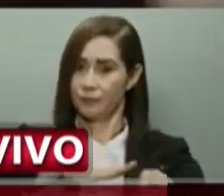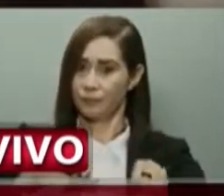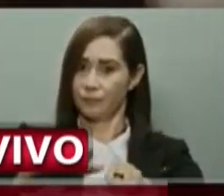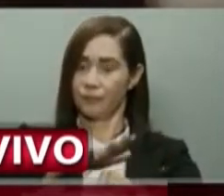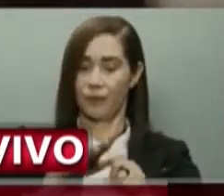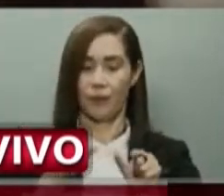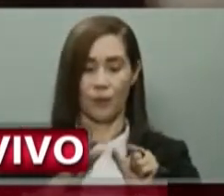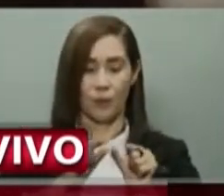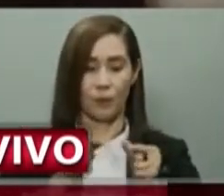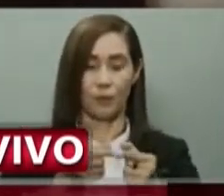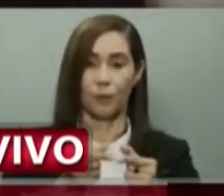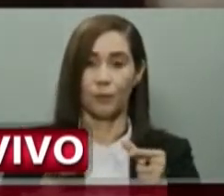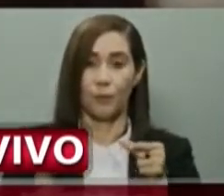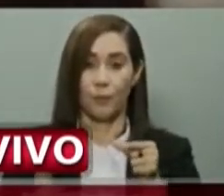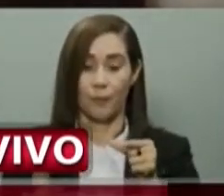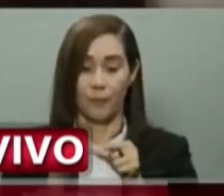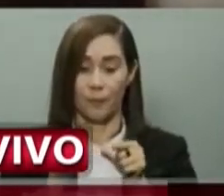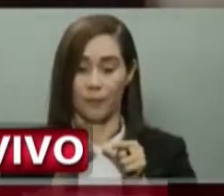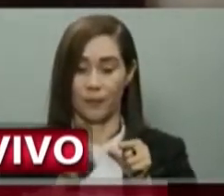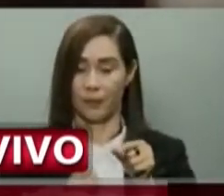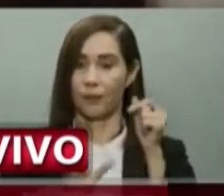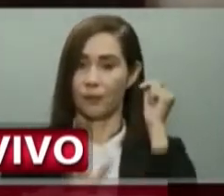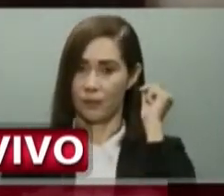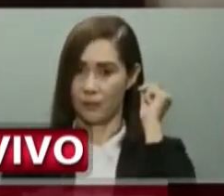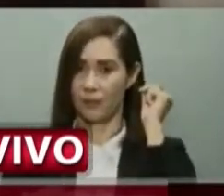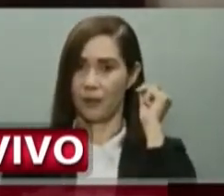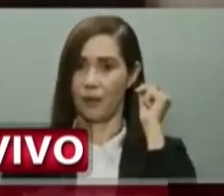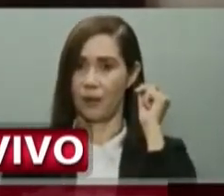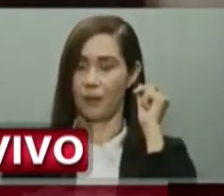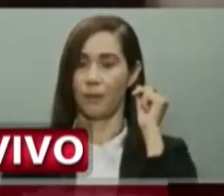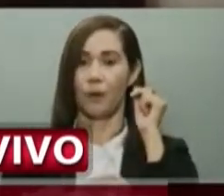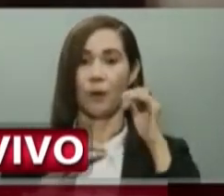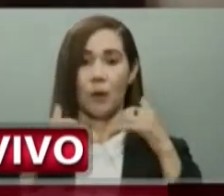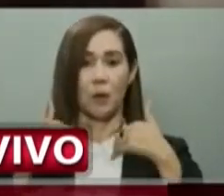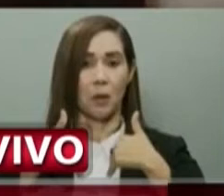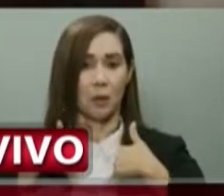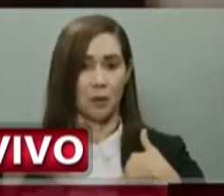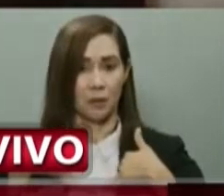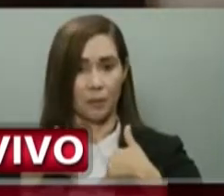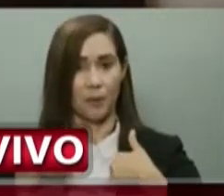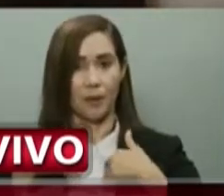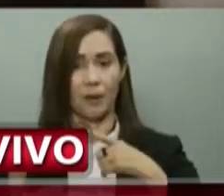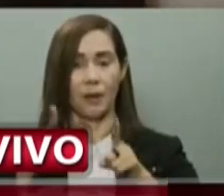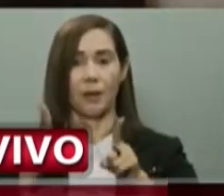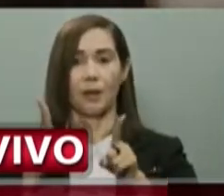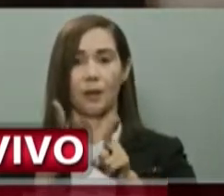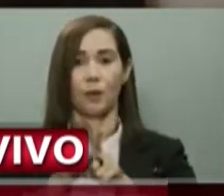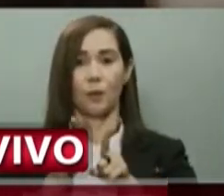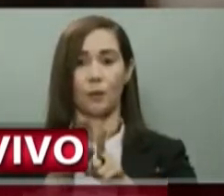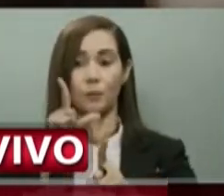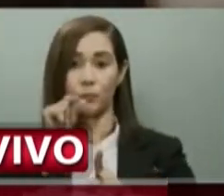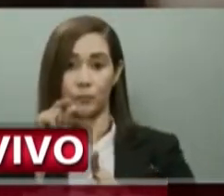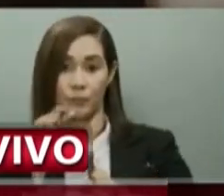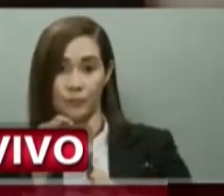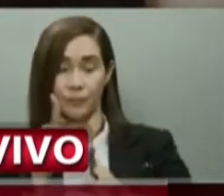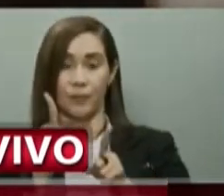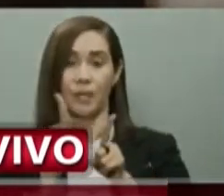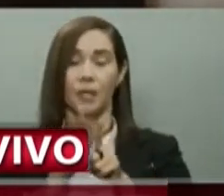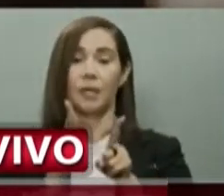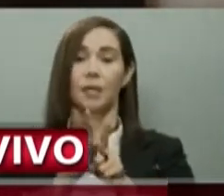especialmente a los pequeños productores, tanto en el sector avícola, en el sector ganadero, en el sector